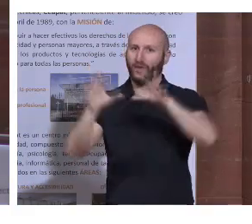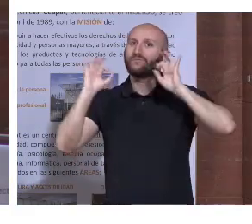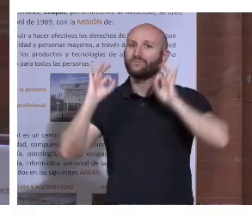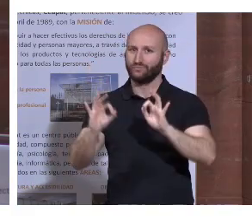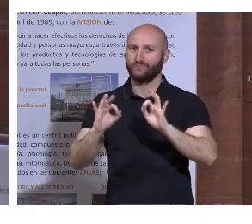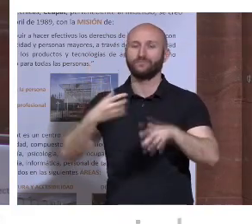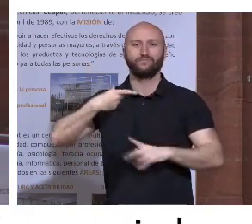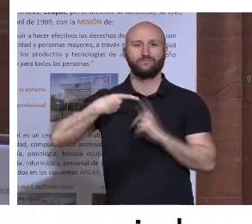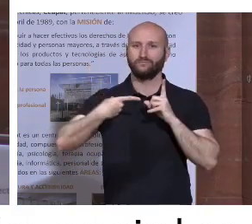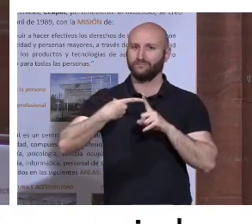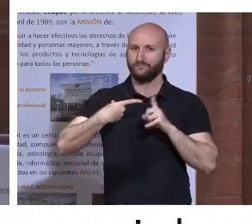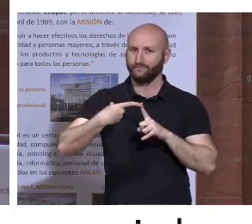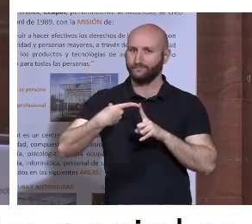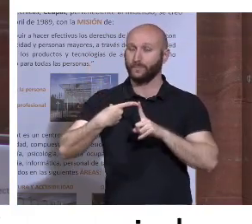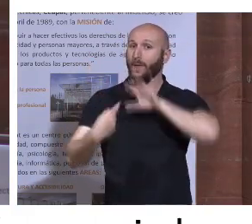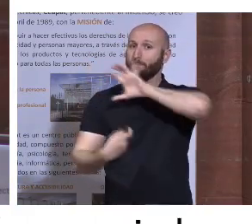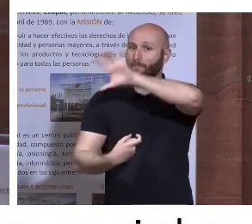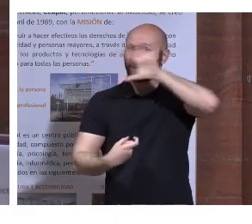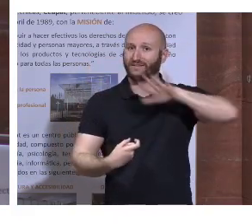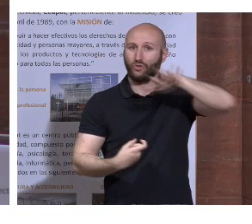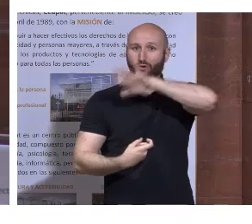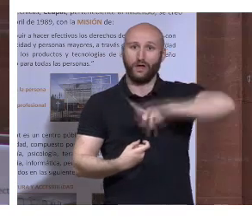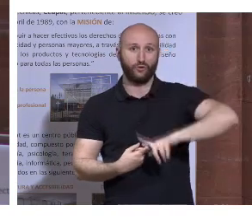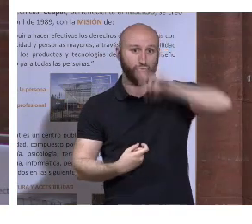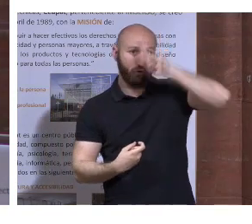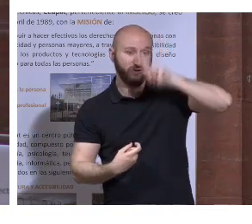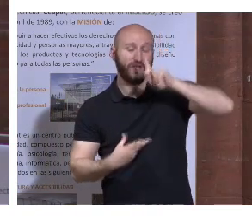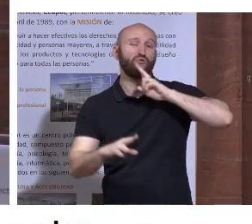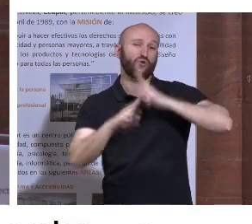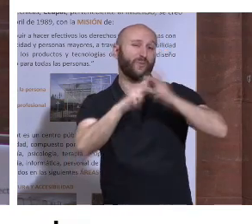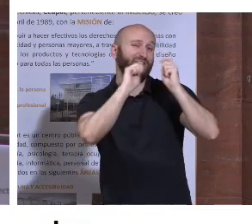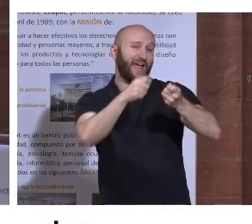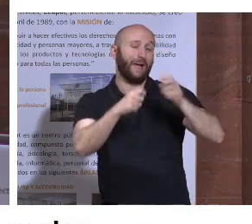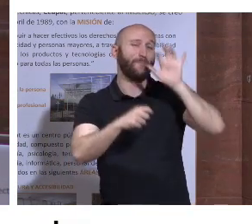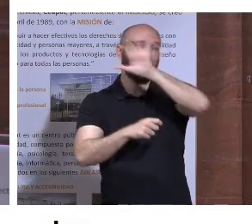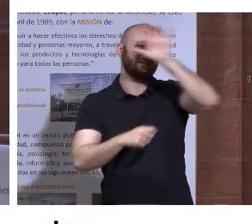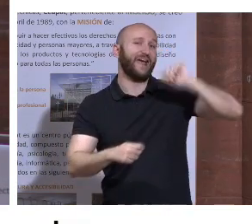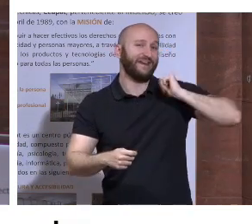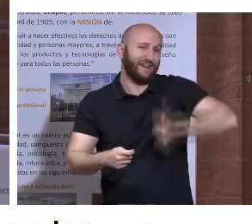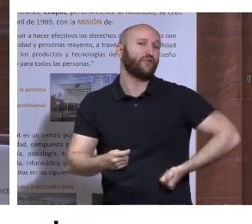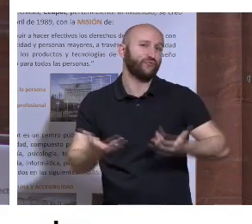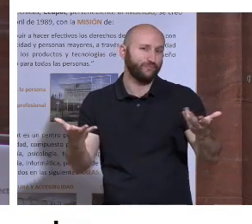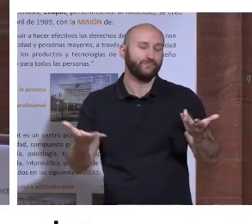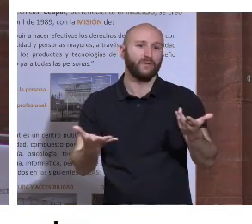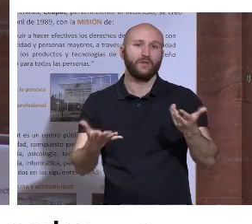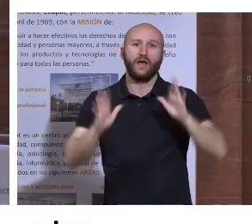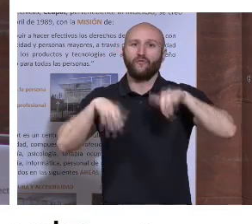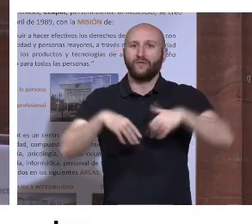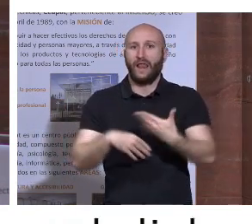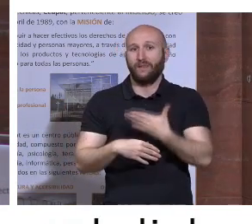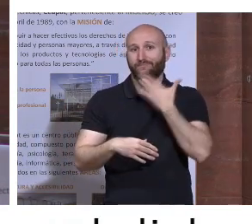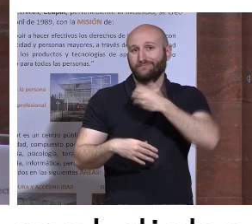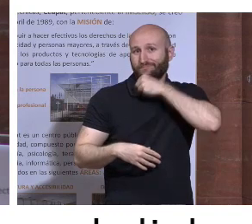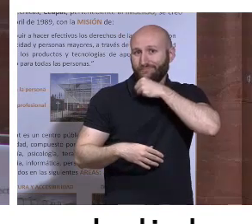primer lugar, los países del norte, o países ricos como otros llaman, mal dicho, envejecen y